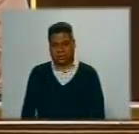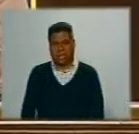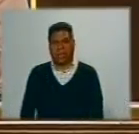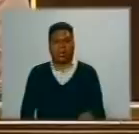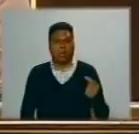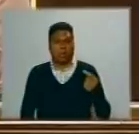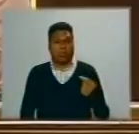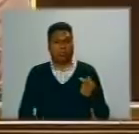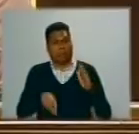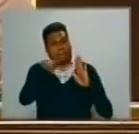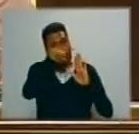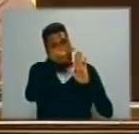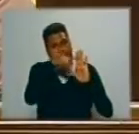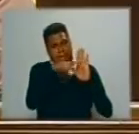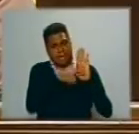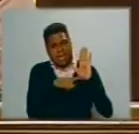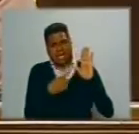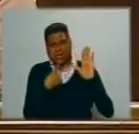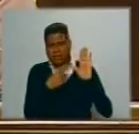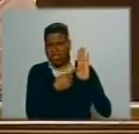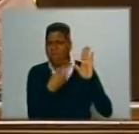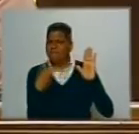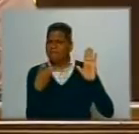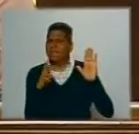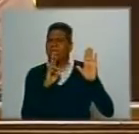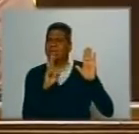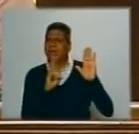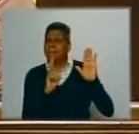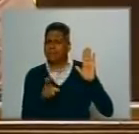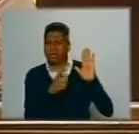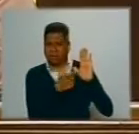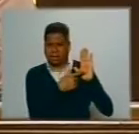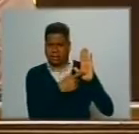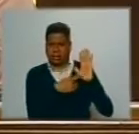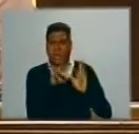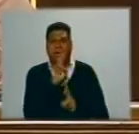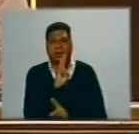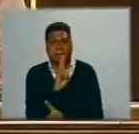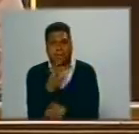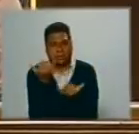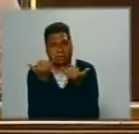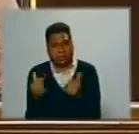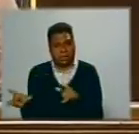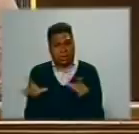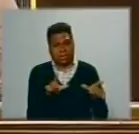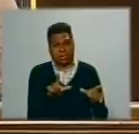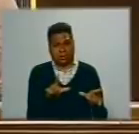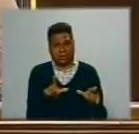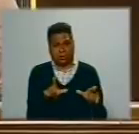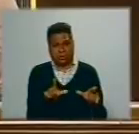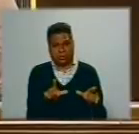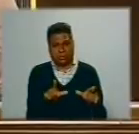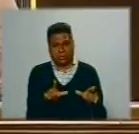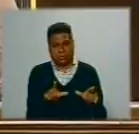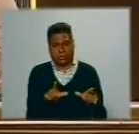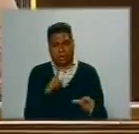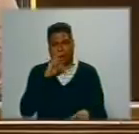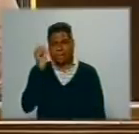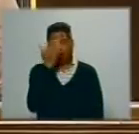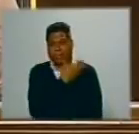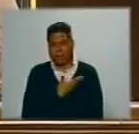todavía pendientes por resolver, pero que fueron resueltos con la anuencia del presidente Nicolás Maduro en aras